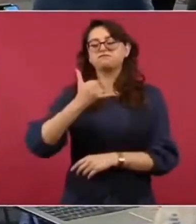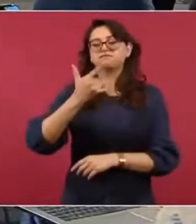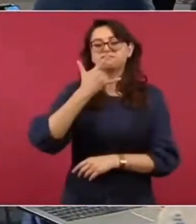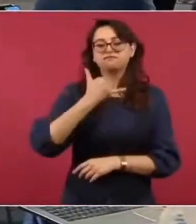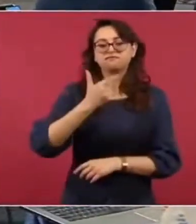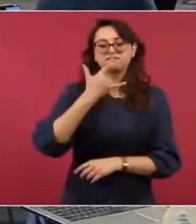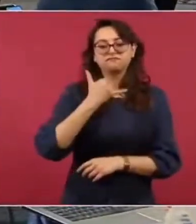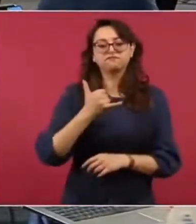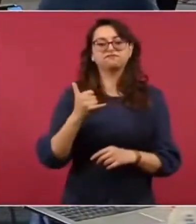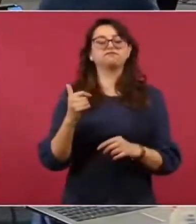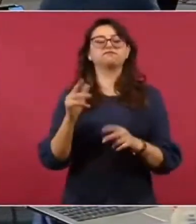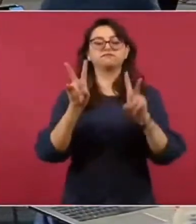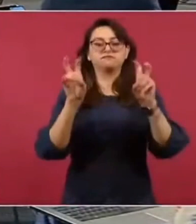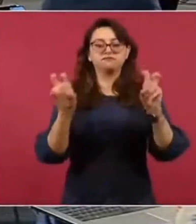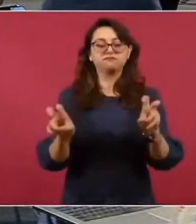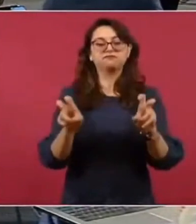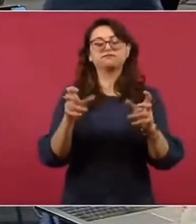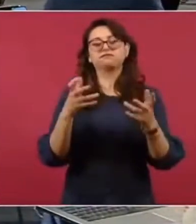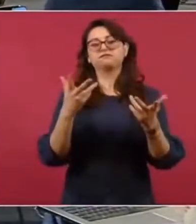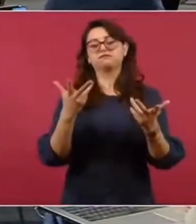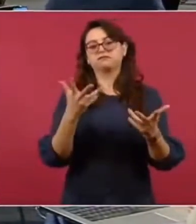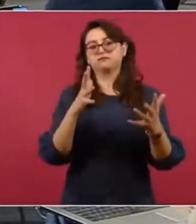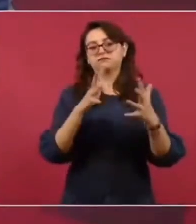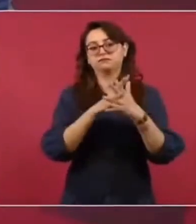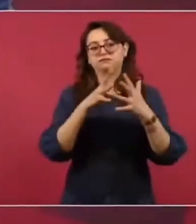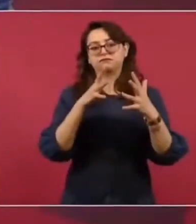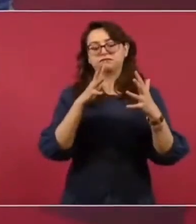un héroe de guerra